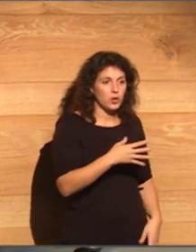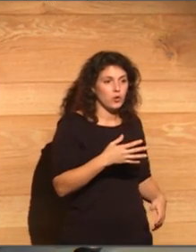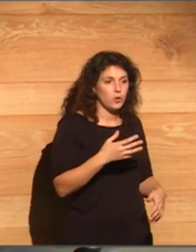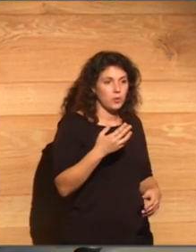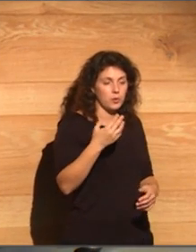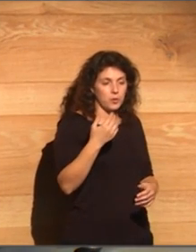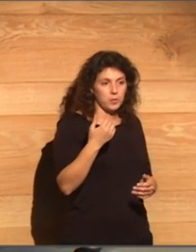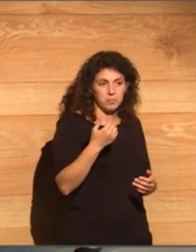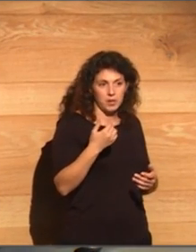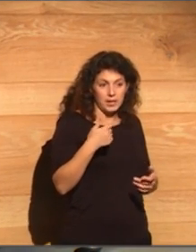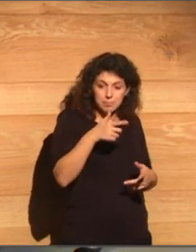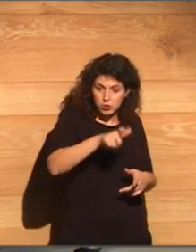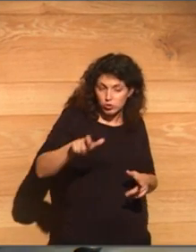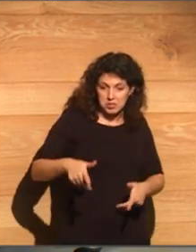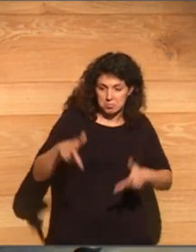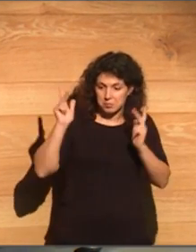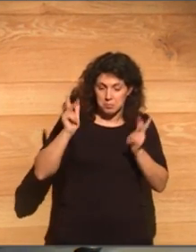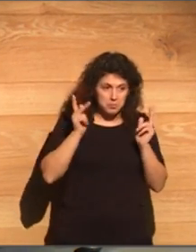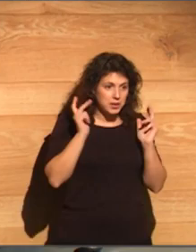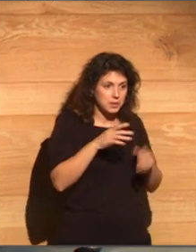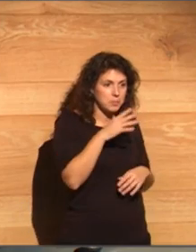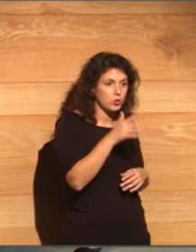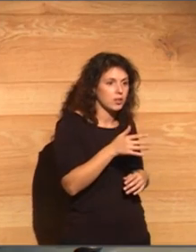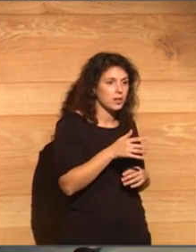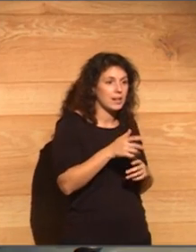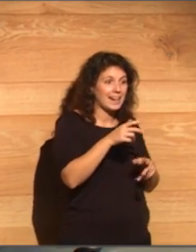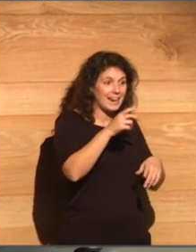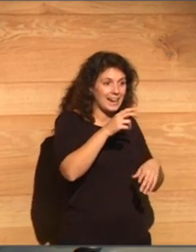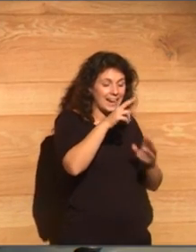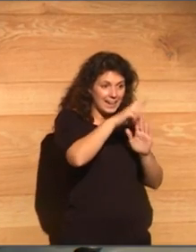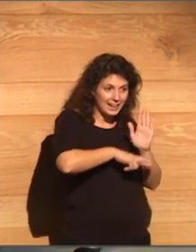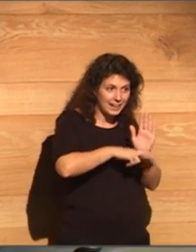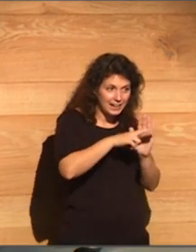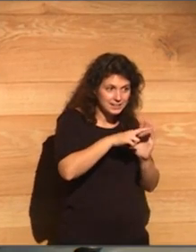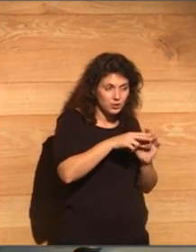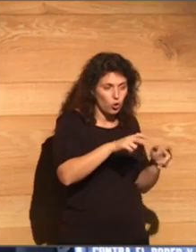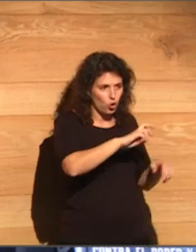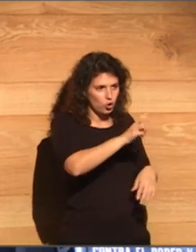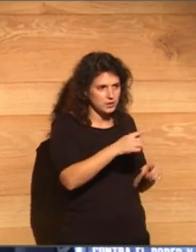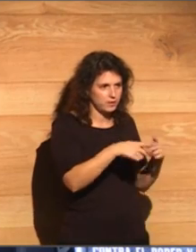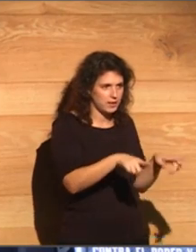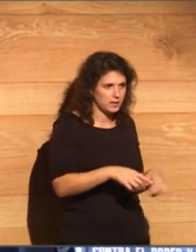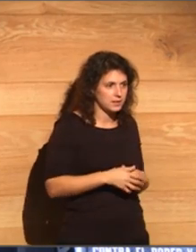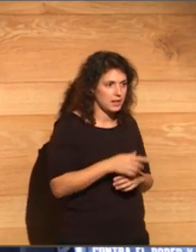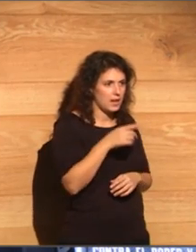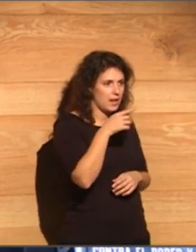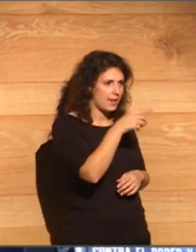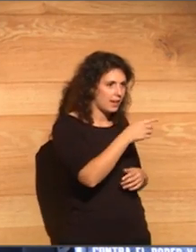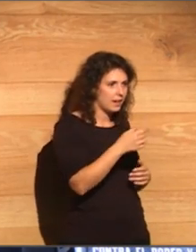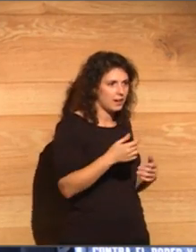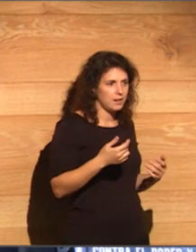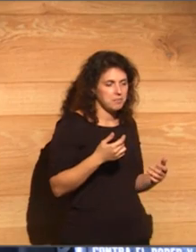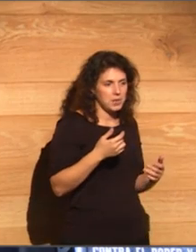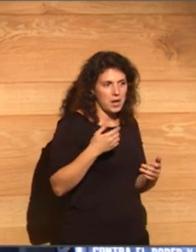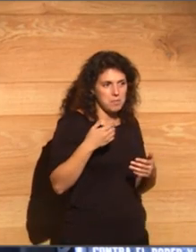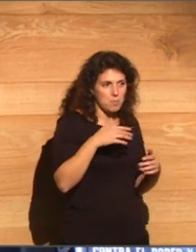le permite llevar. Claro. Él sabe que las reglas para los suyos son otras. Bueno, él es un fontanero del poder, de las cloacas. A eso me refiero. Se